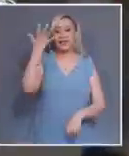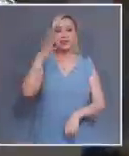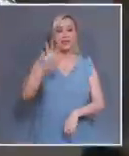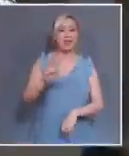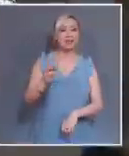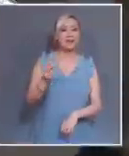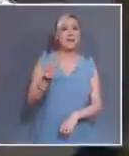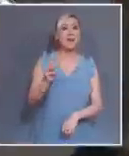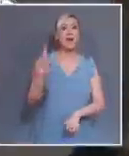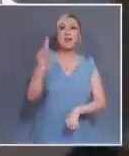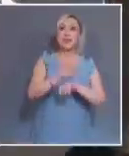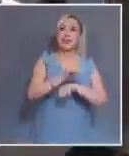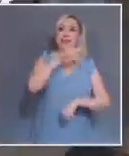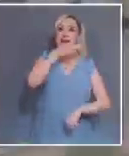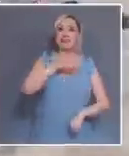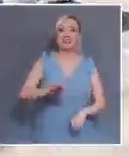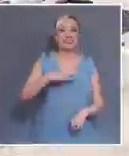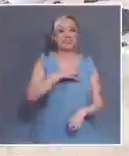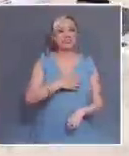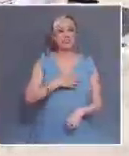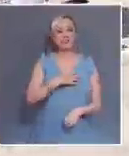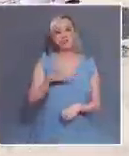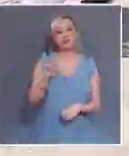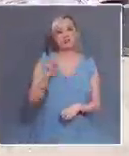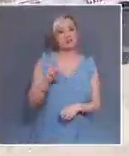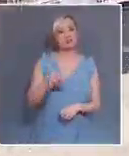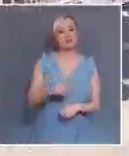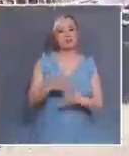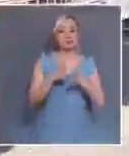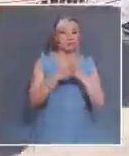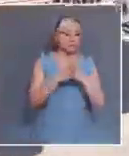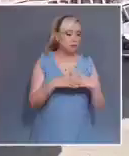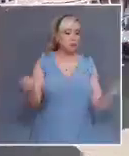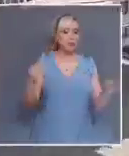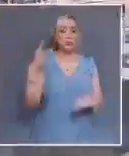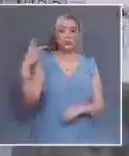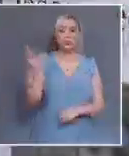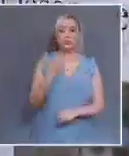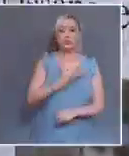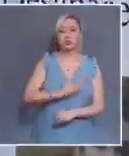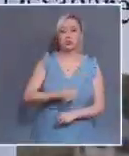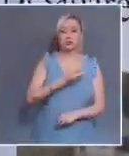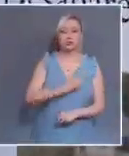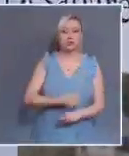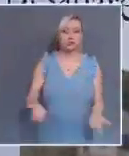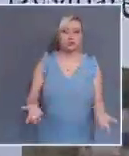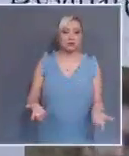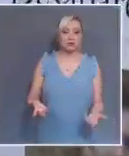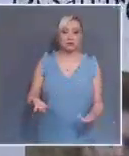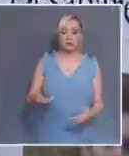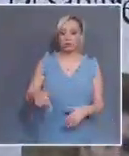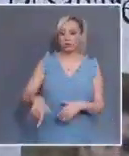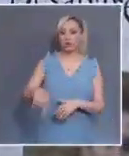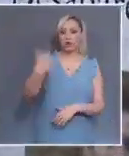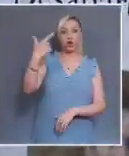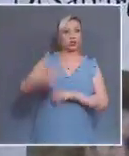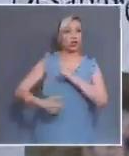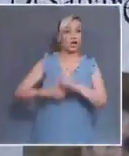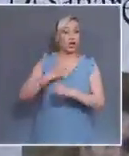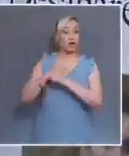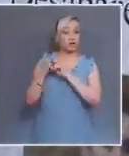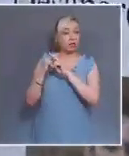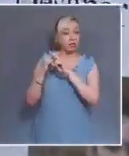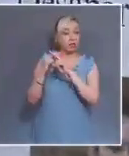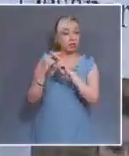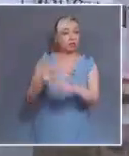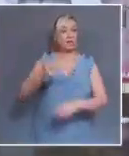otro día sin sus hijas y sus hijos. Por 12º año consecutivo, madres en búsqueda tomaron espacios públicos de la